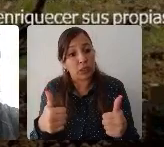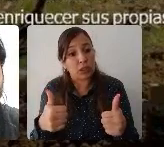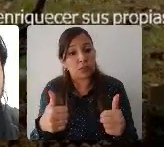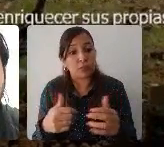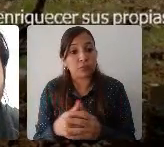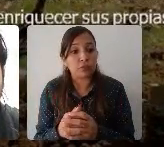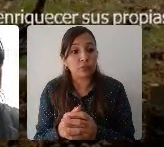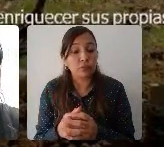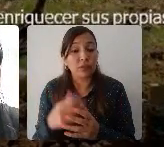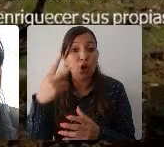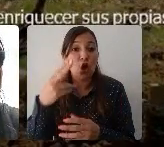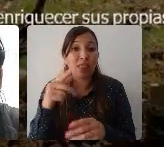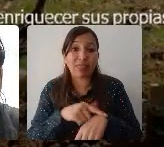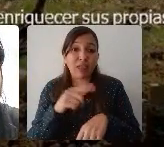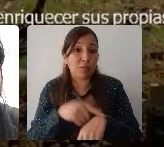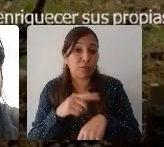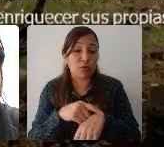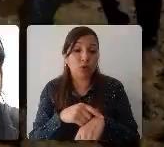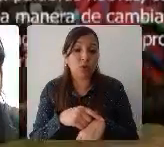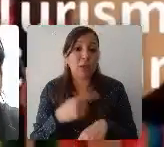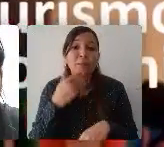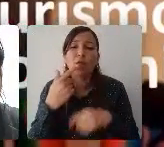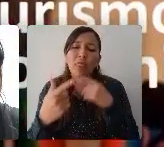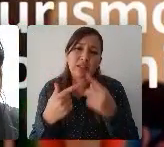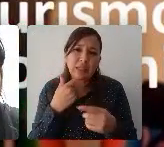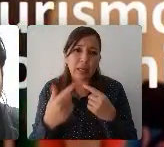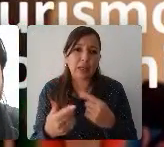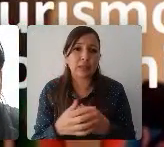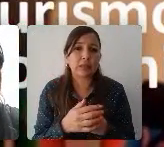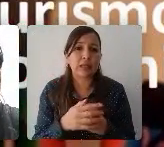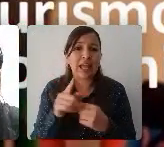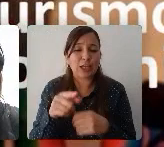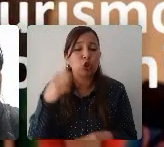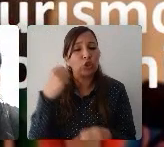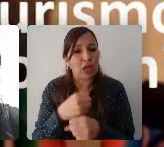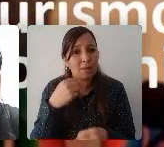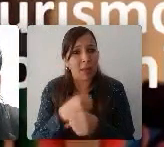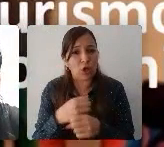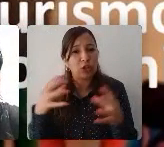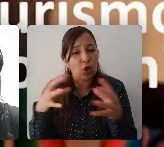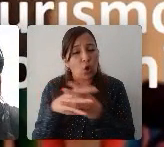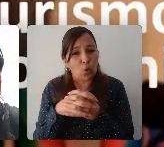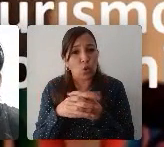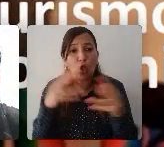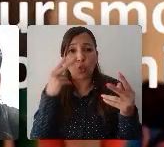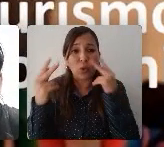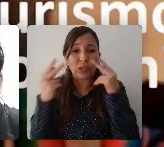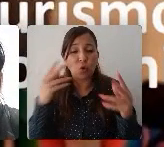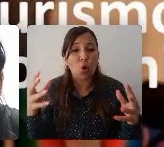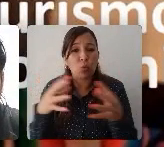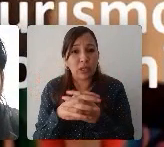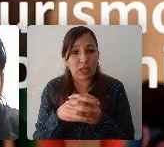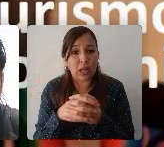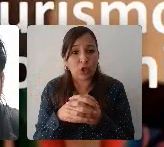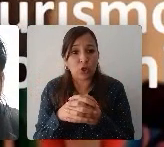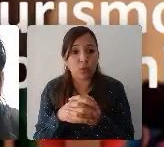se me corta el tiempo, solamente mencionarles pues que estos emprendimientos, ya el turismo comunitario es una manera